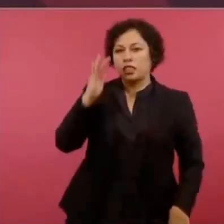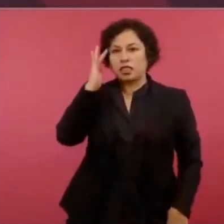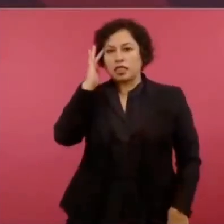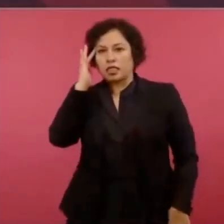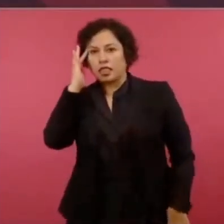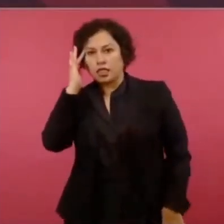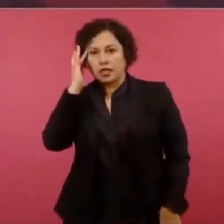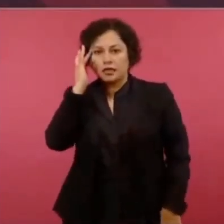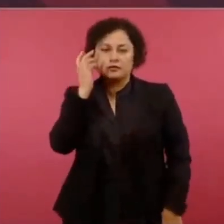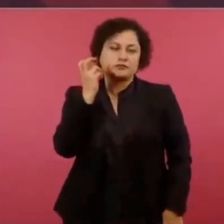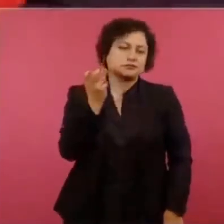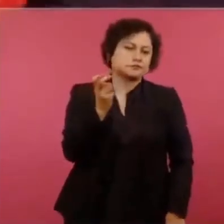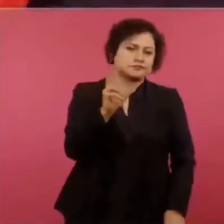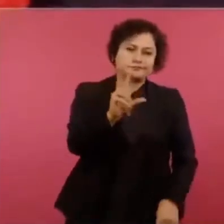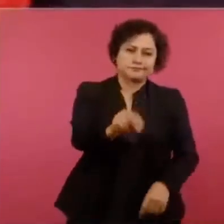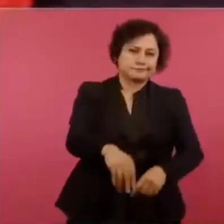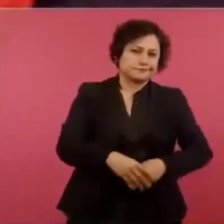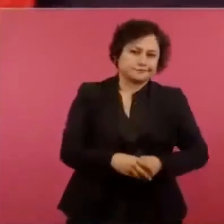que